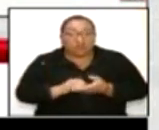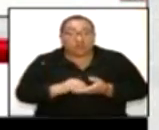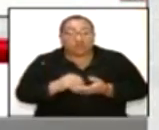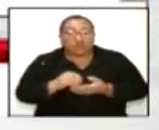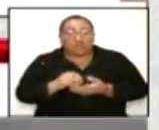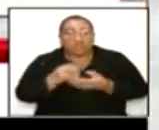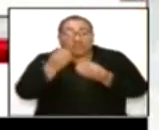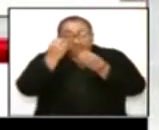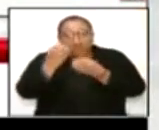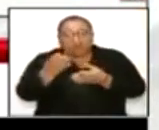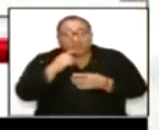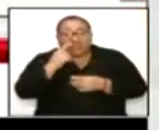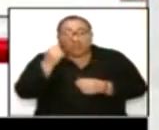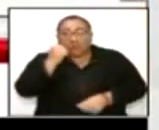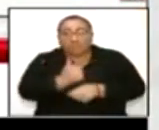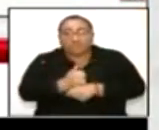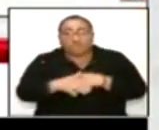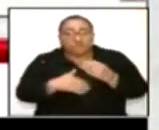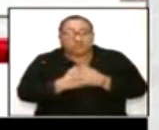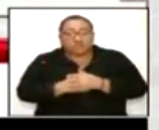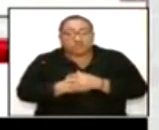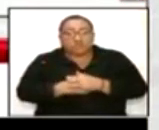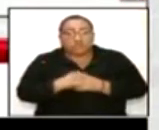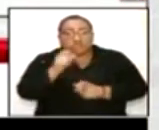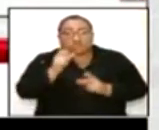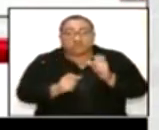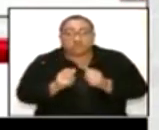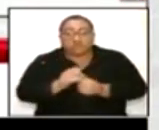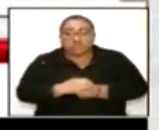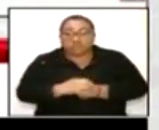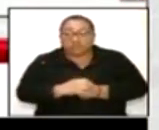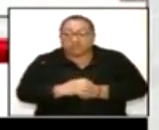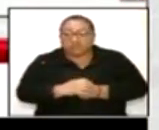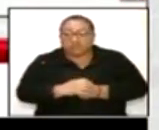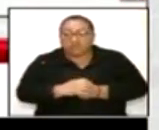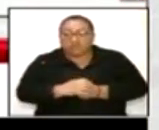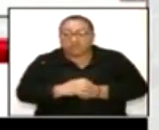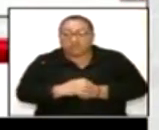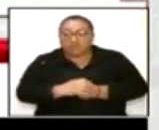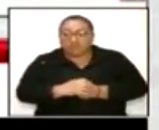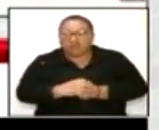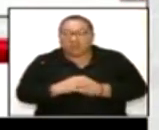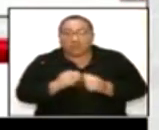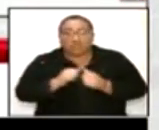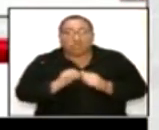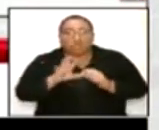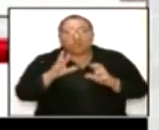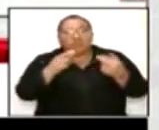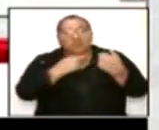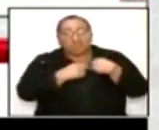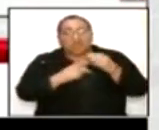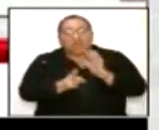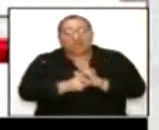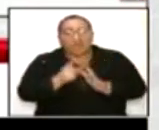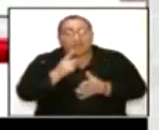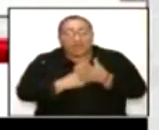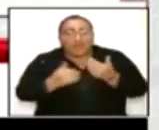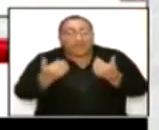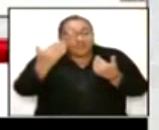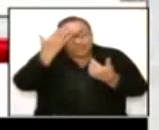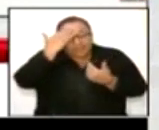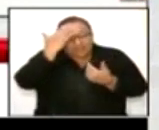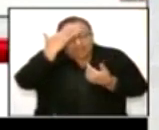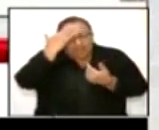la información sea obligatoria a todas las pacientes y en todo caso sus representantes legales, para que tengan